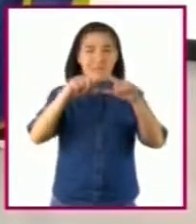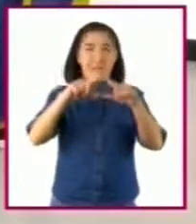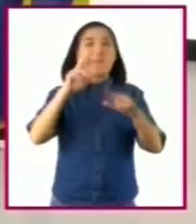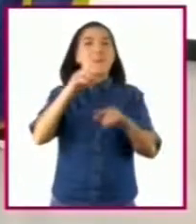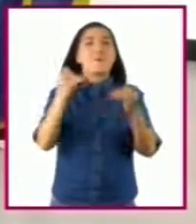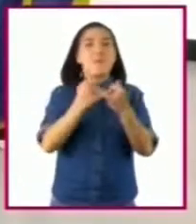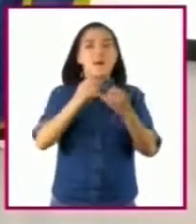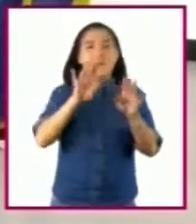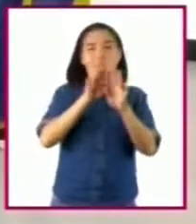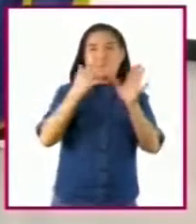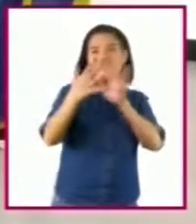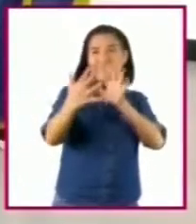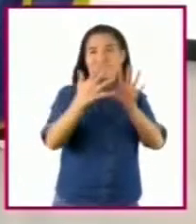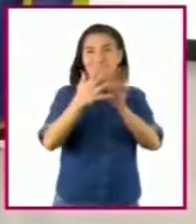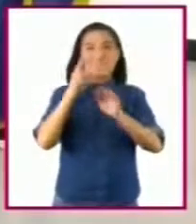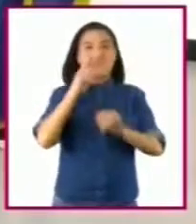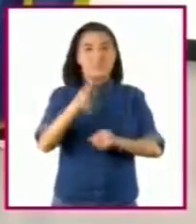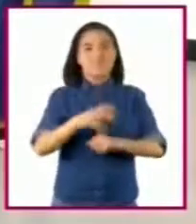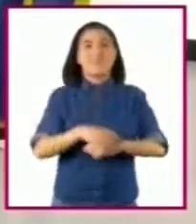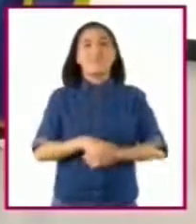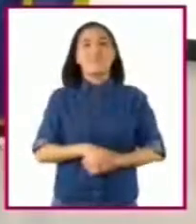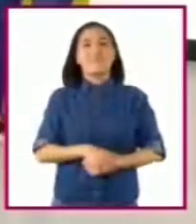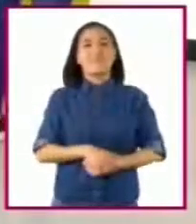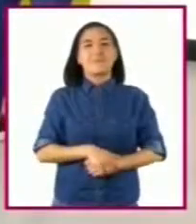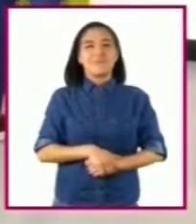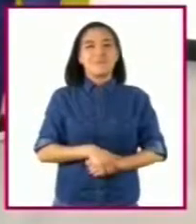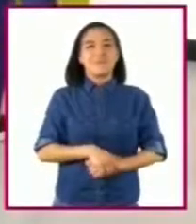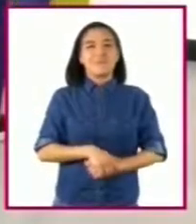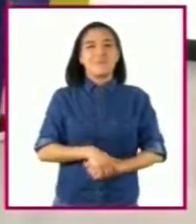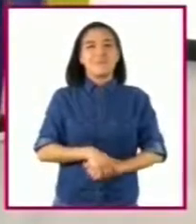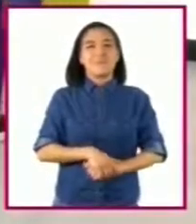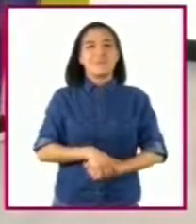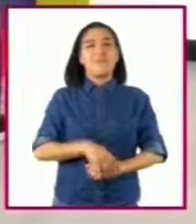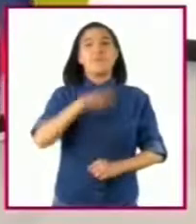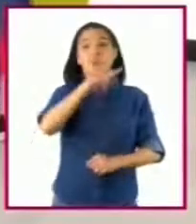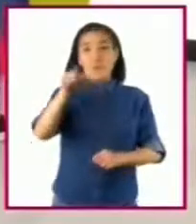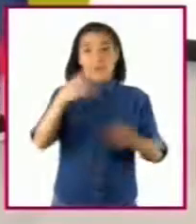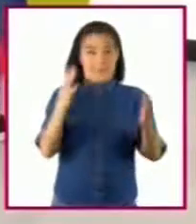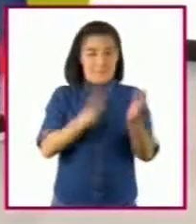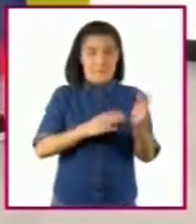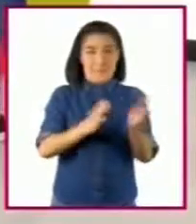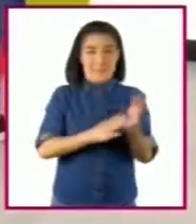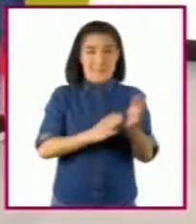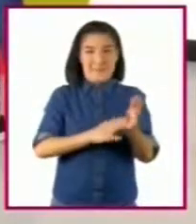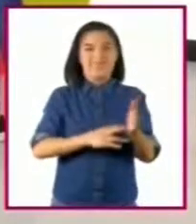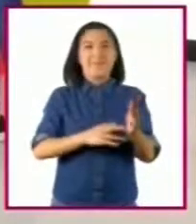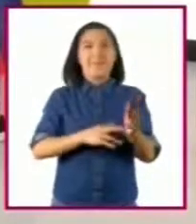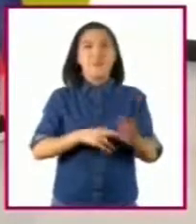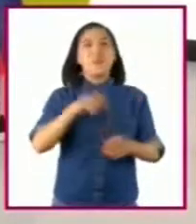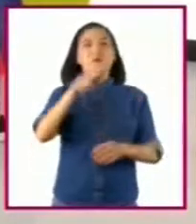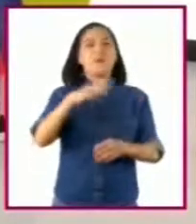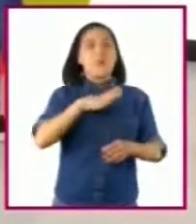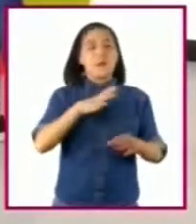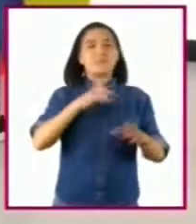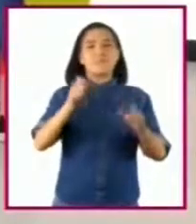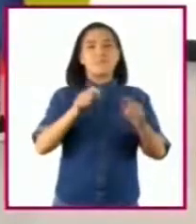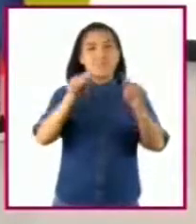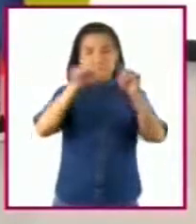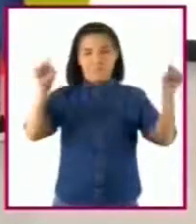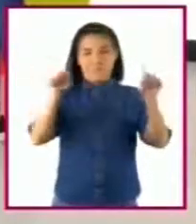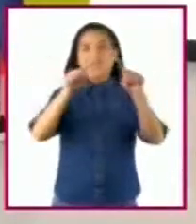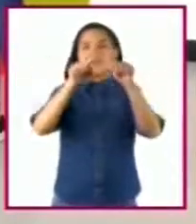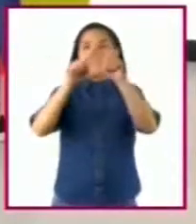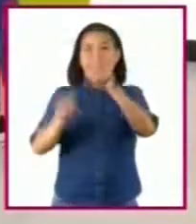tridimensionales. Comencemos. Van a conseguir su papel y tiene un largo y un ancho. Lo